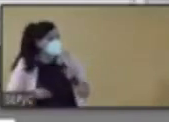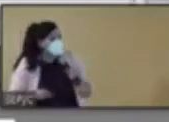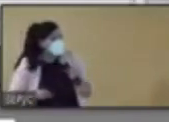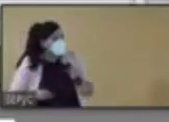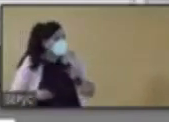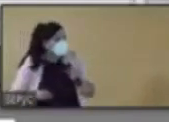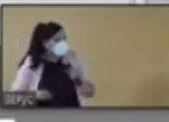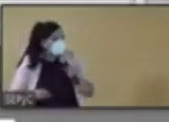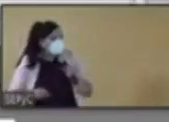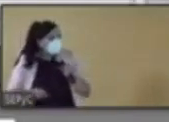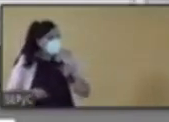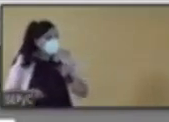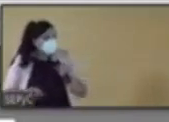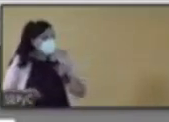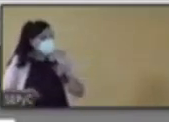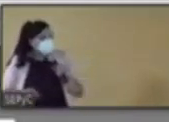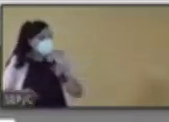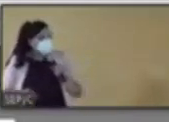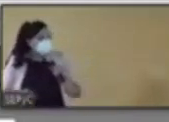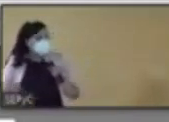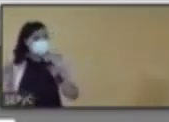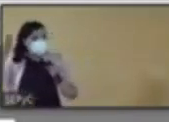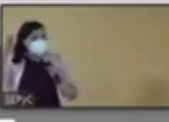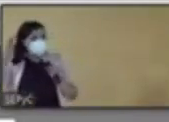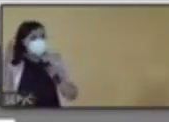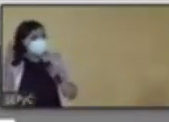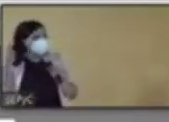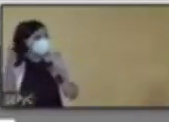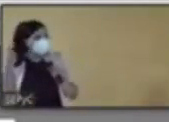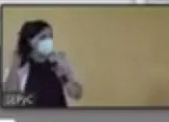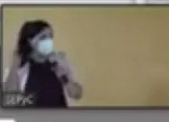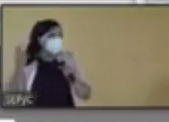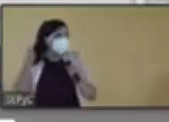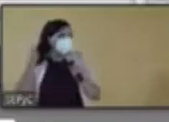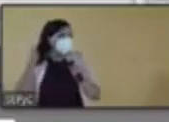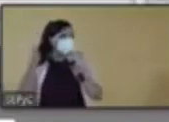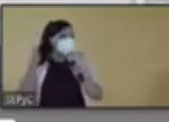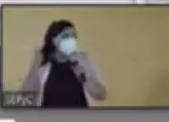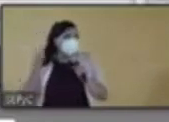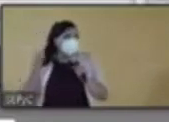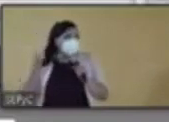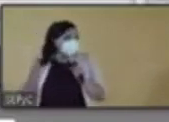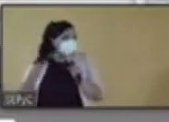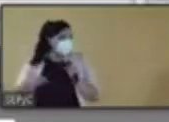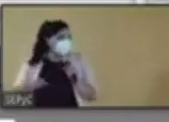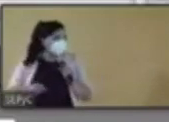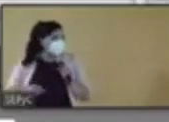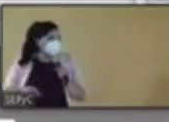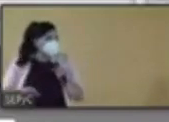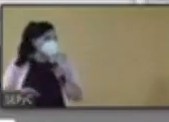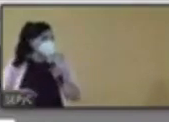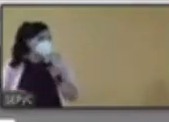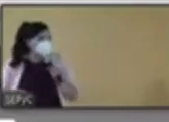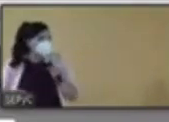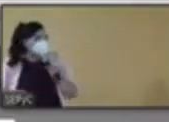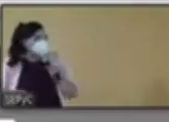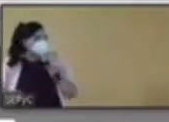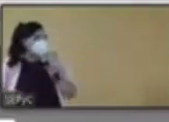inmueble. Realizado el fideicomitente, la persona que en inicio era titular o propietaria de dicho